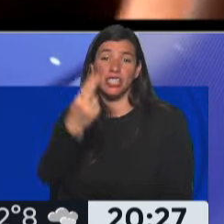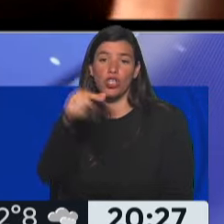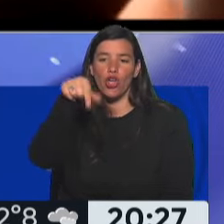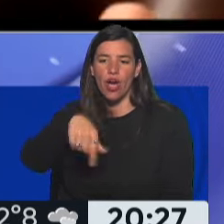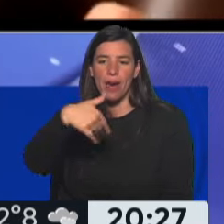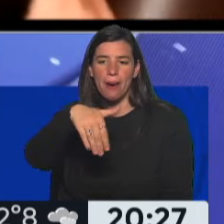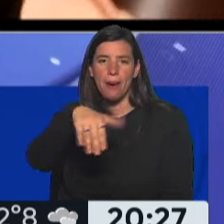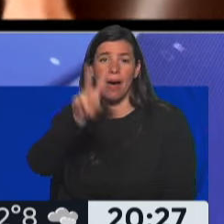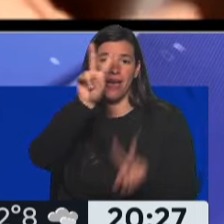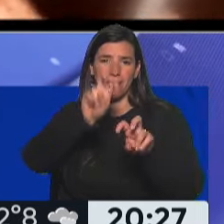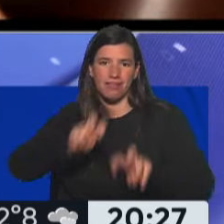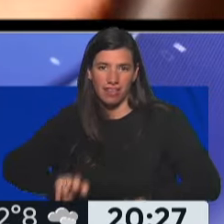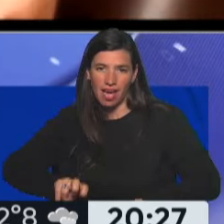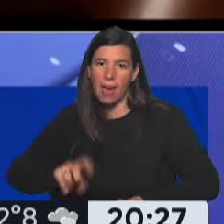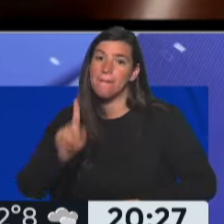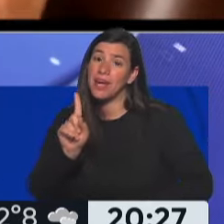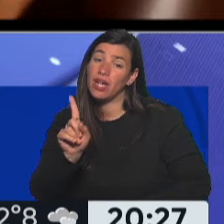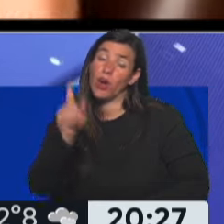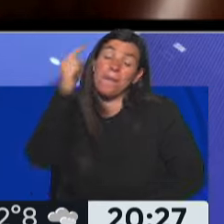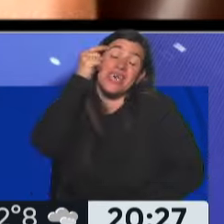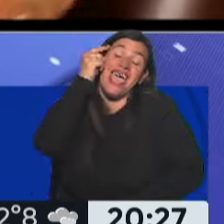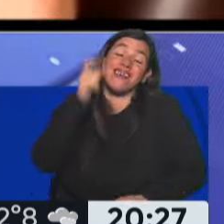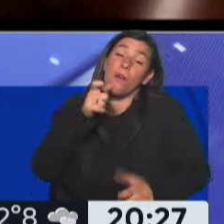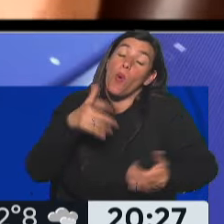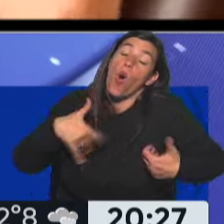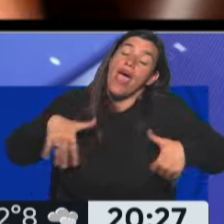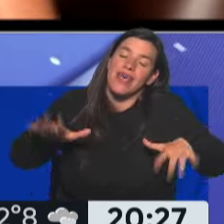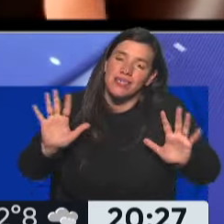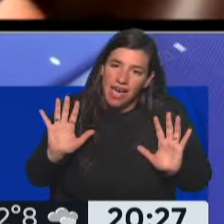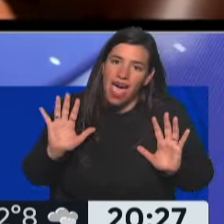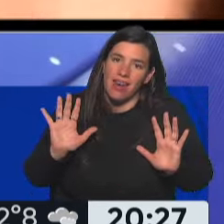caso, la hipótesis más fuerte que se está manejando es justamente la del suicidio.